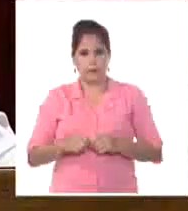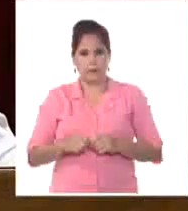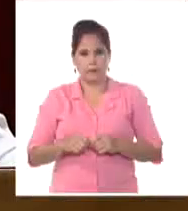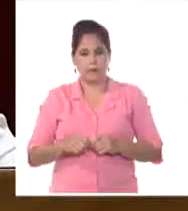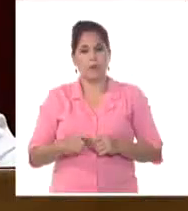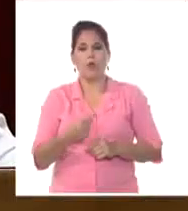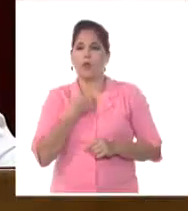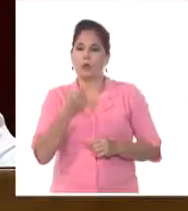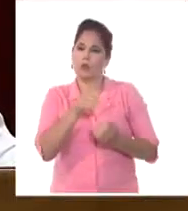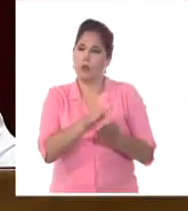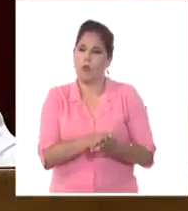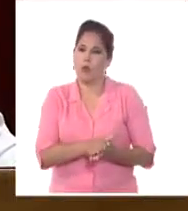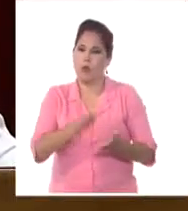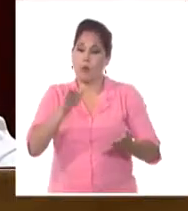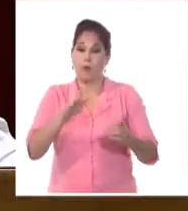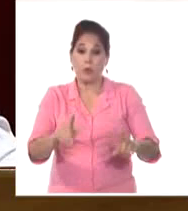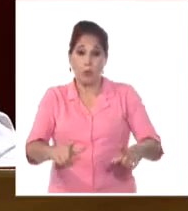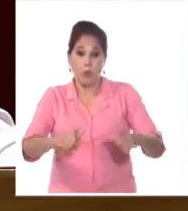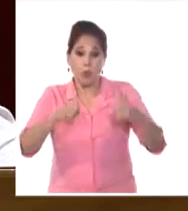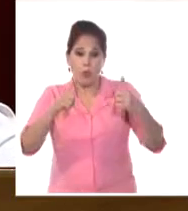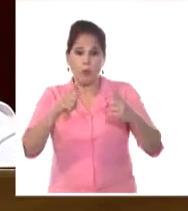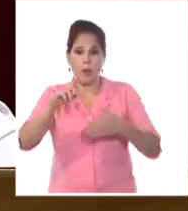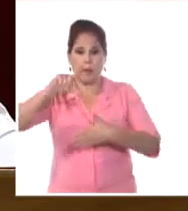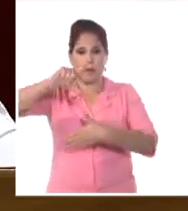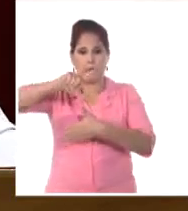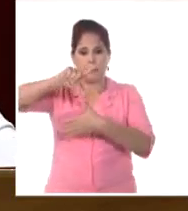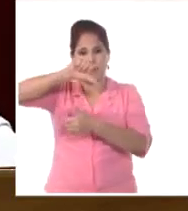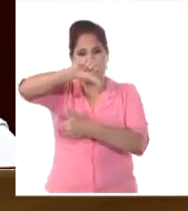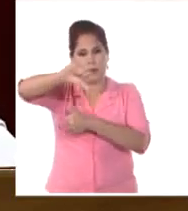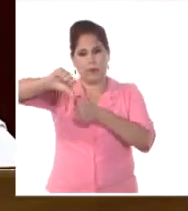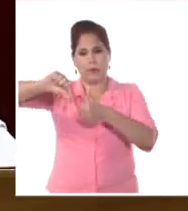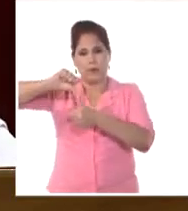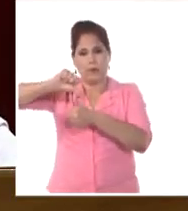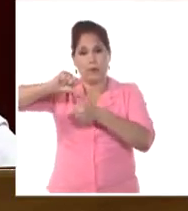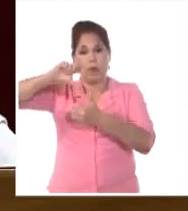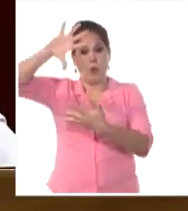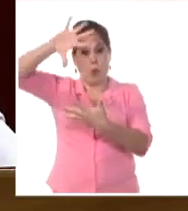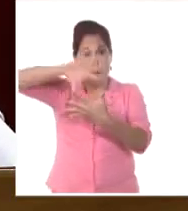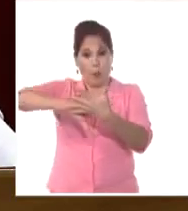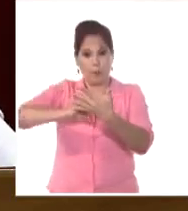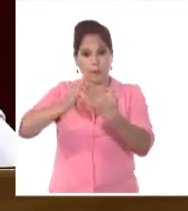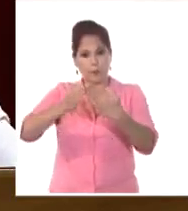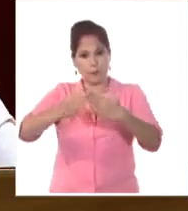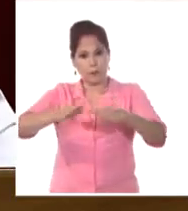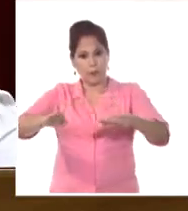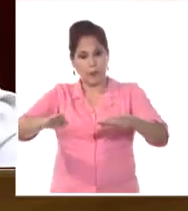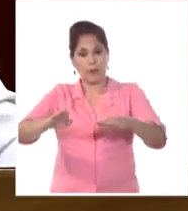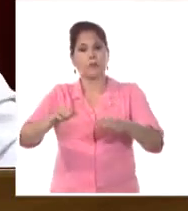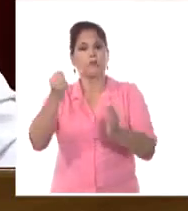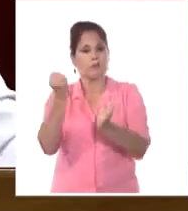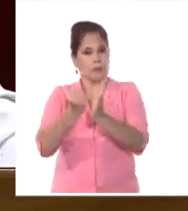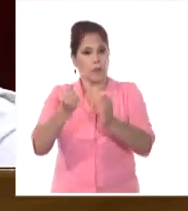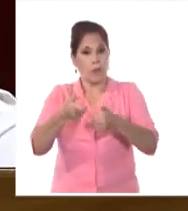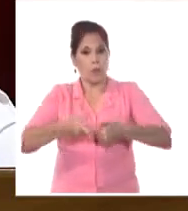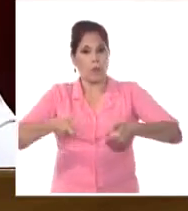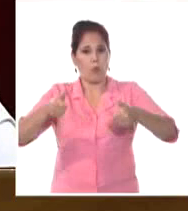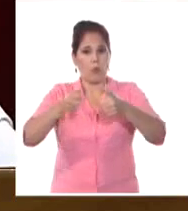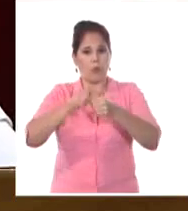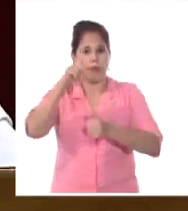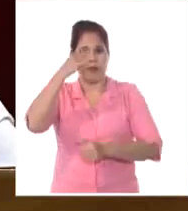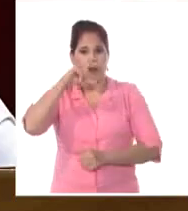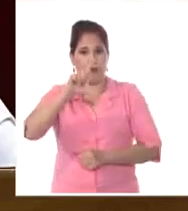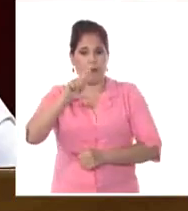Estamos comprometidos porque se cumpla la proclama de América Latina y el Caribe como zona de paz, tal como la aprobó la cumbre de la CELAC